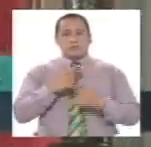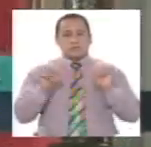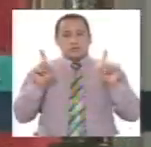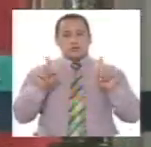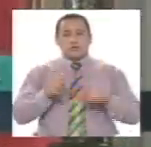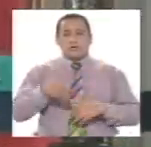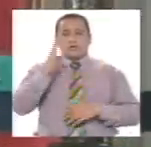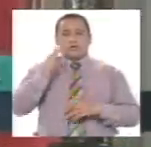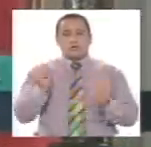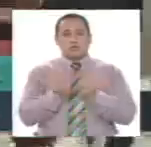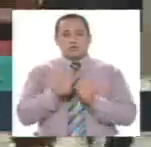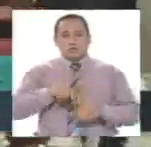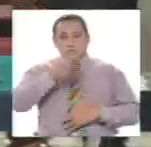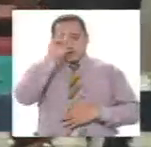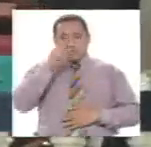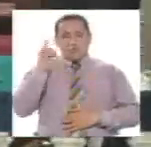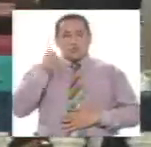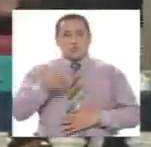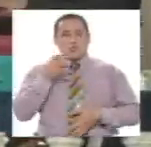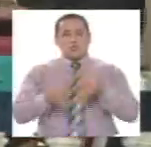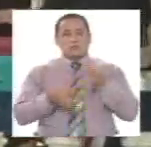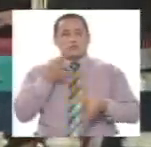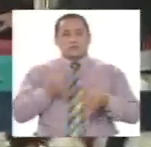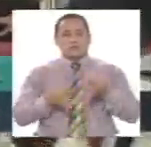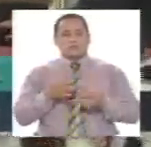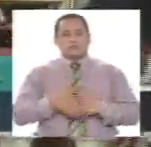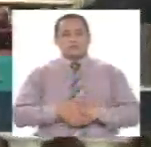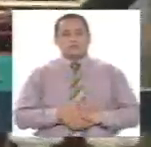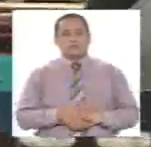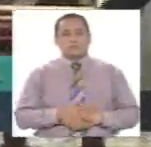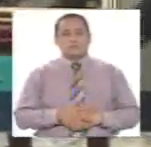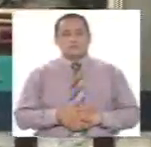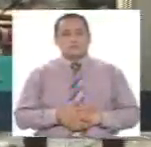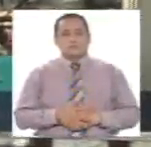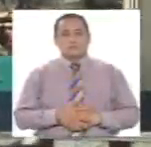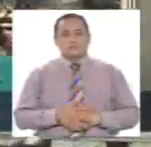sino que Él y la patria os lo demanden.